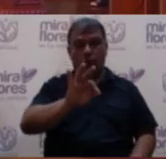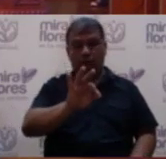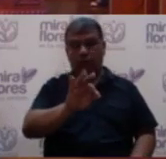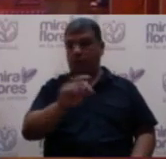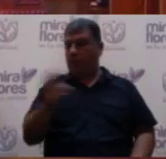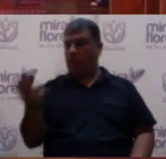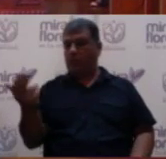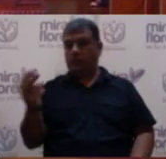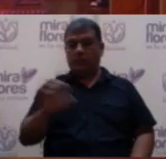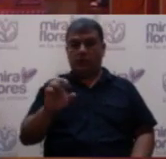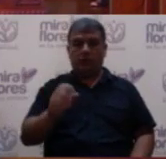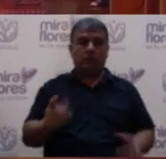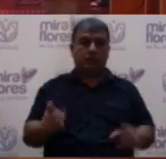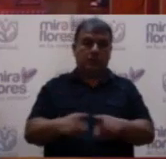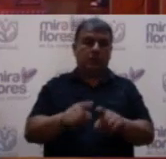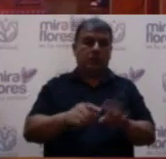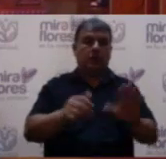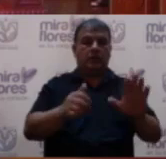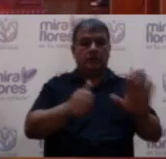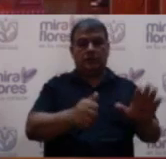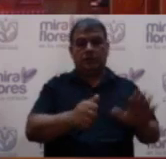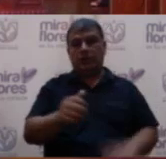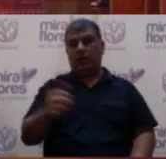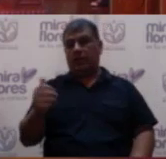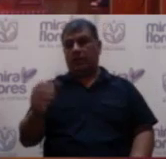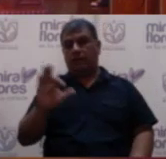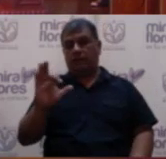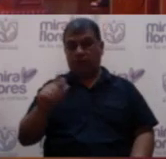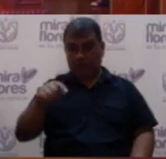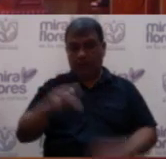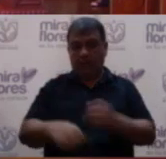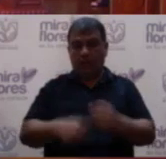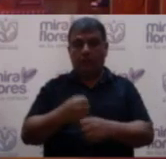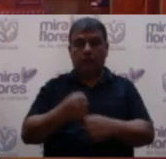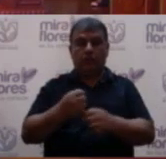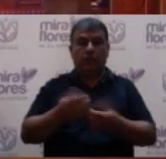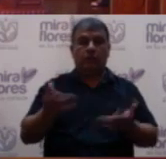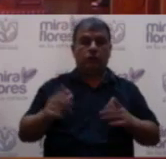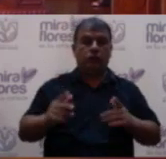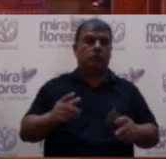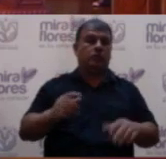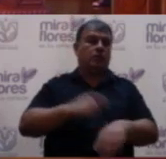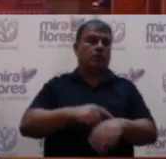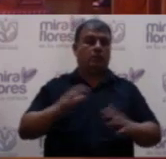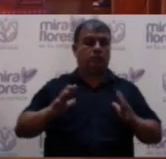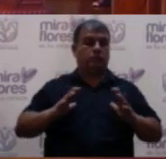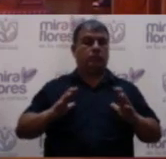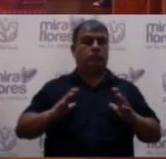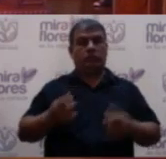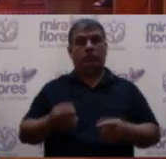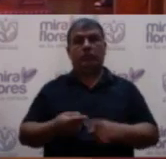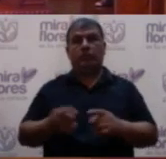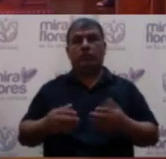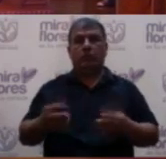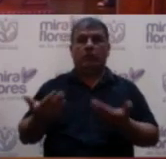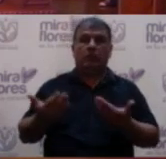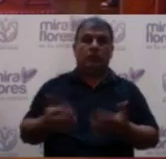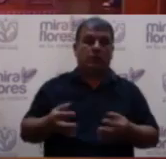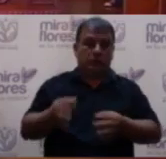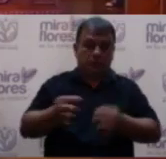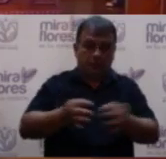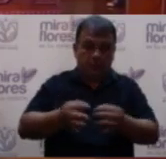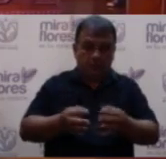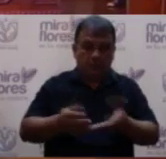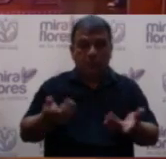13 de enero y del 6 al 10 de febrero del año en curso, correspondiente a su periodo vacacional respectivo por las consideraciones expuestas